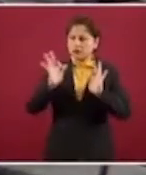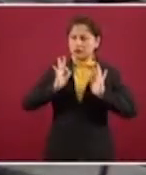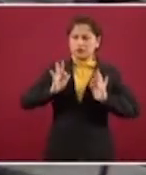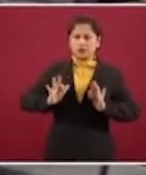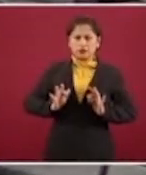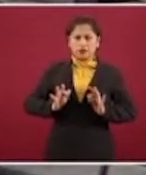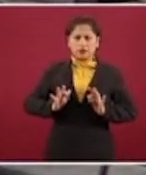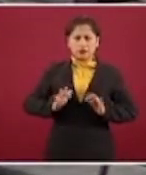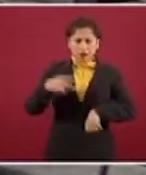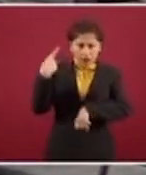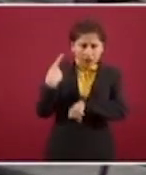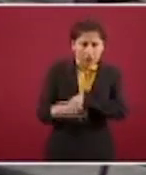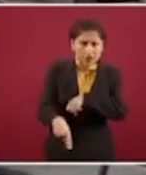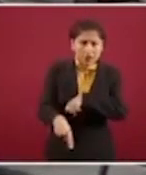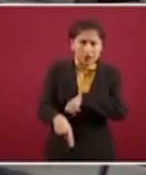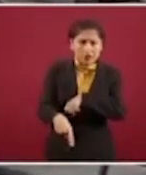d